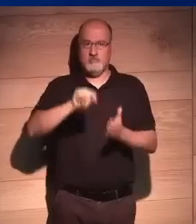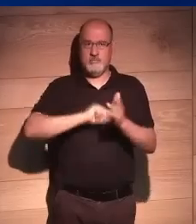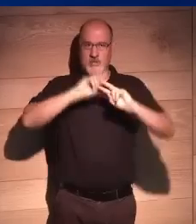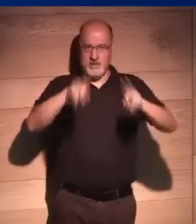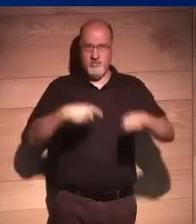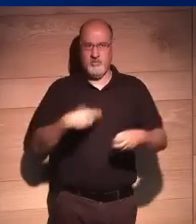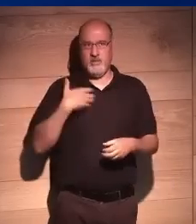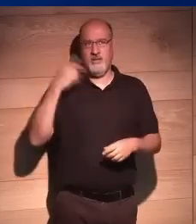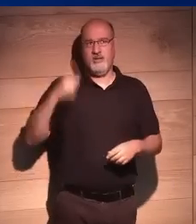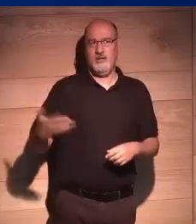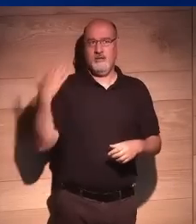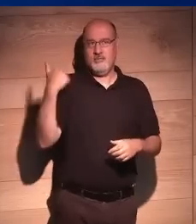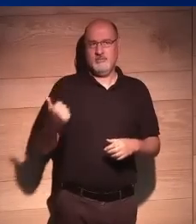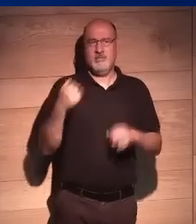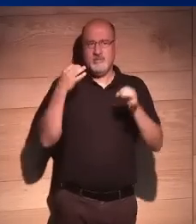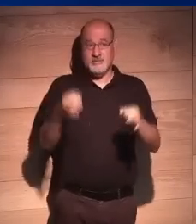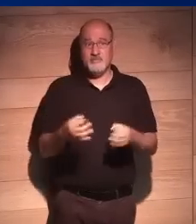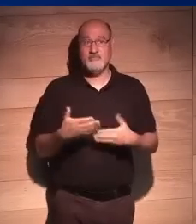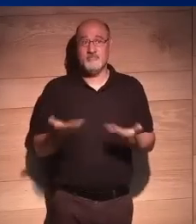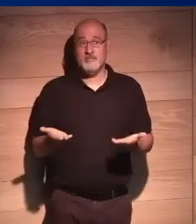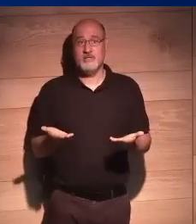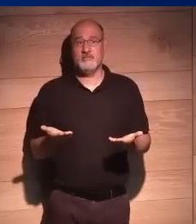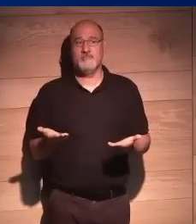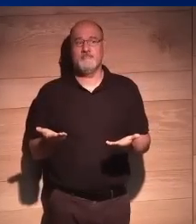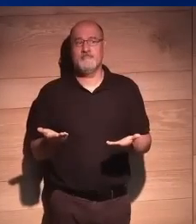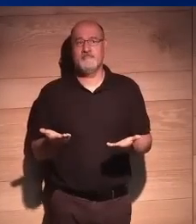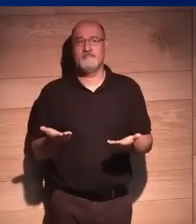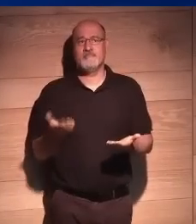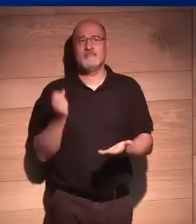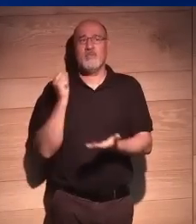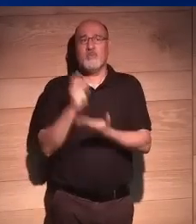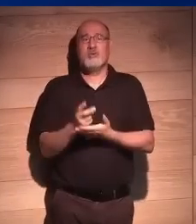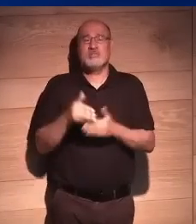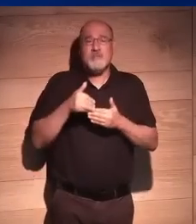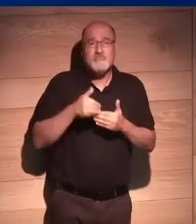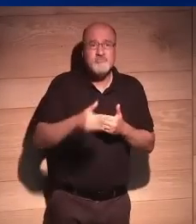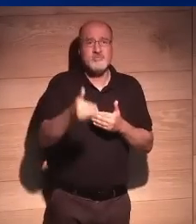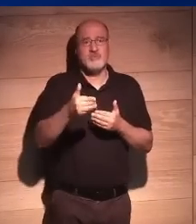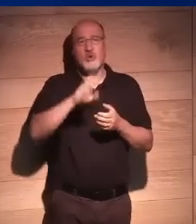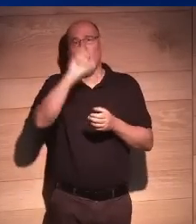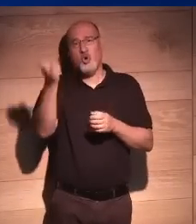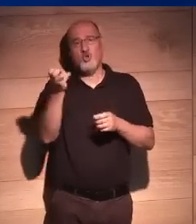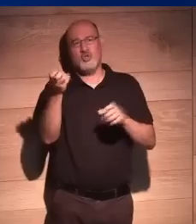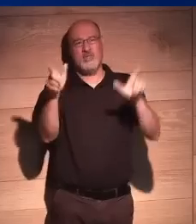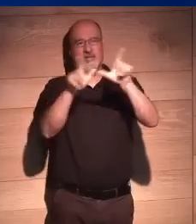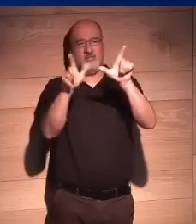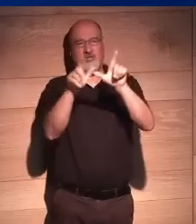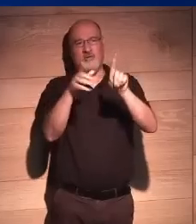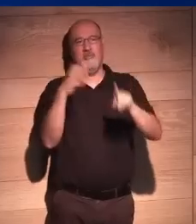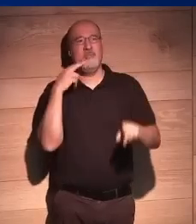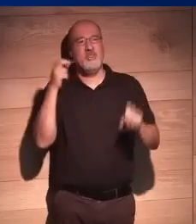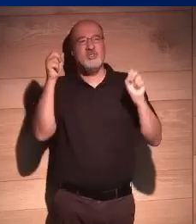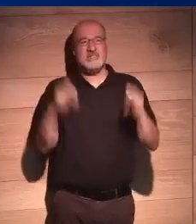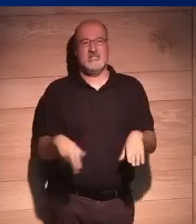directivo aquí que quiere ofrecerme, lo que sea. Pero que se apueste también por otro tipo de tele sin